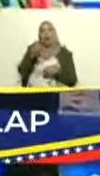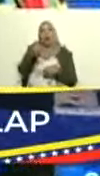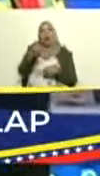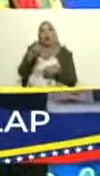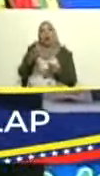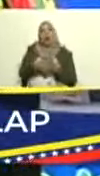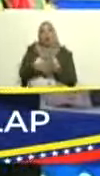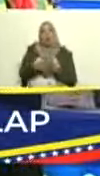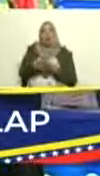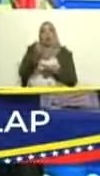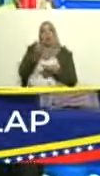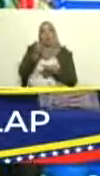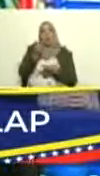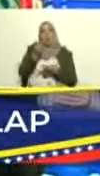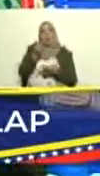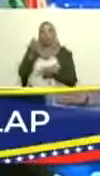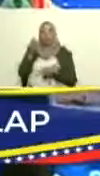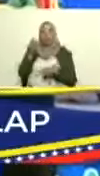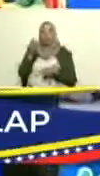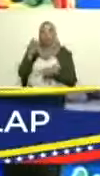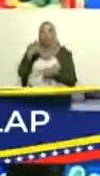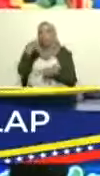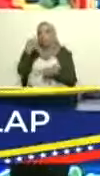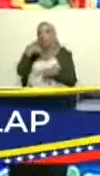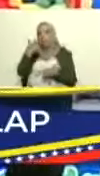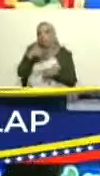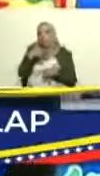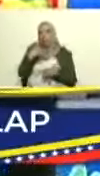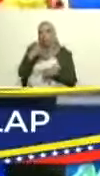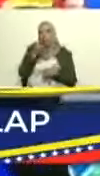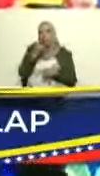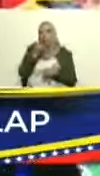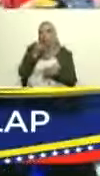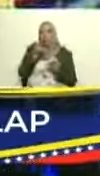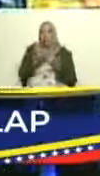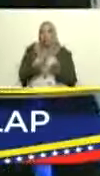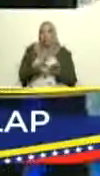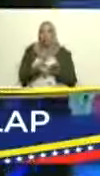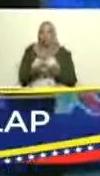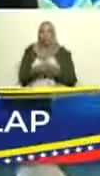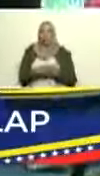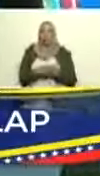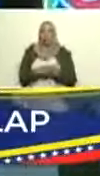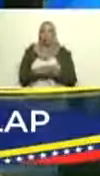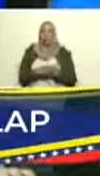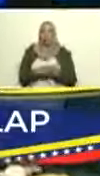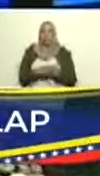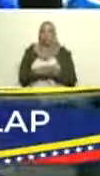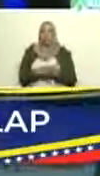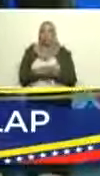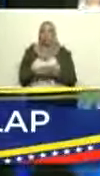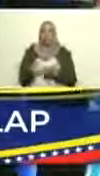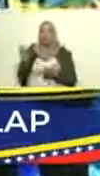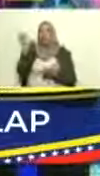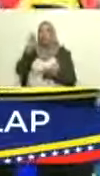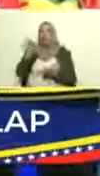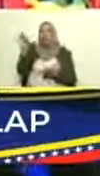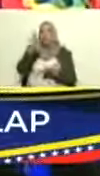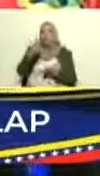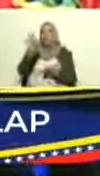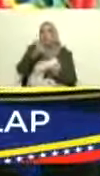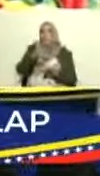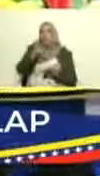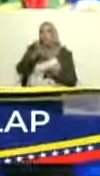berenjena, ¿qué más? Pimentón. ¿Qué seguimos? ¿Qué más bueno, tiene? Bueno, le comento, también tiene su fertilizante hecho aquí